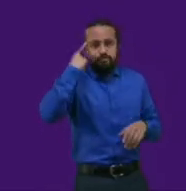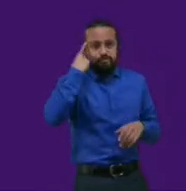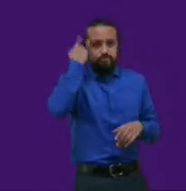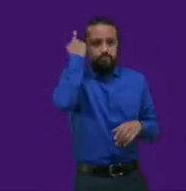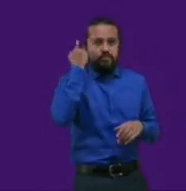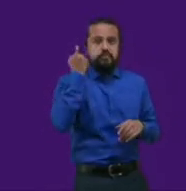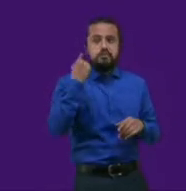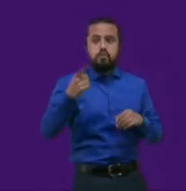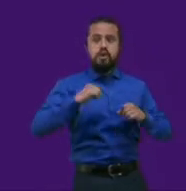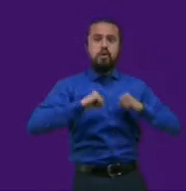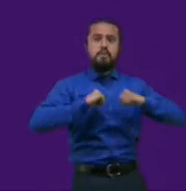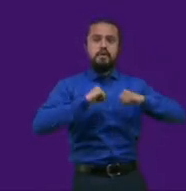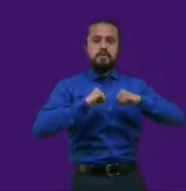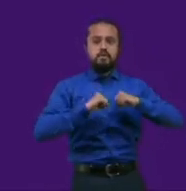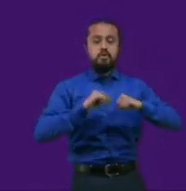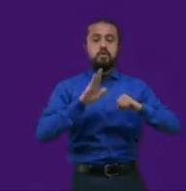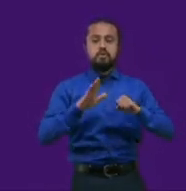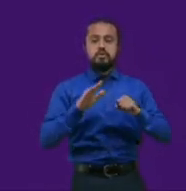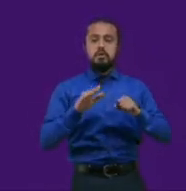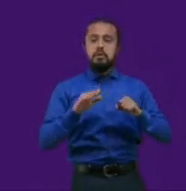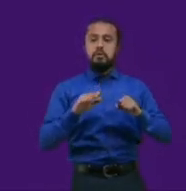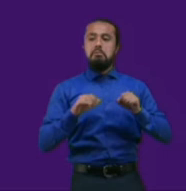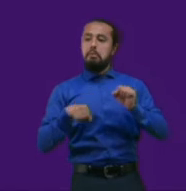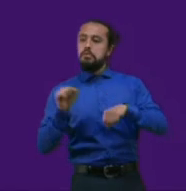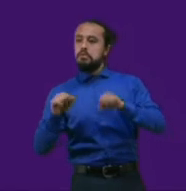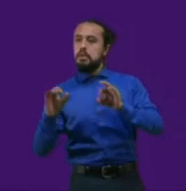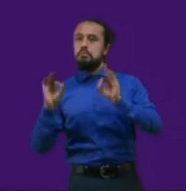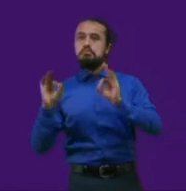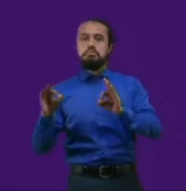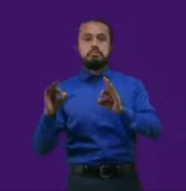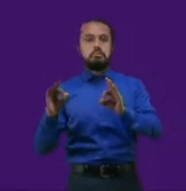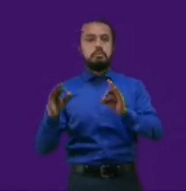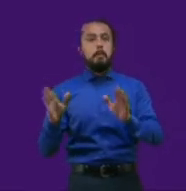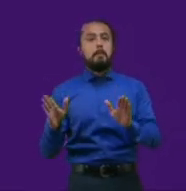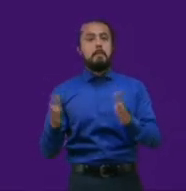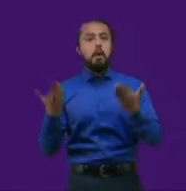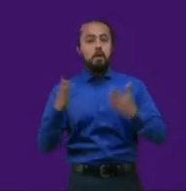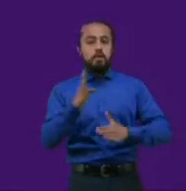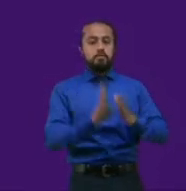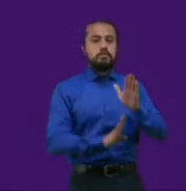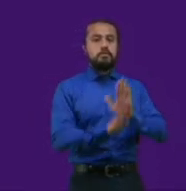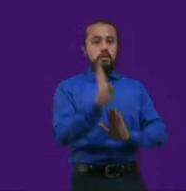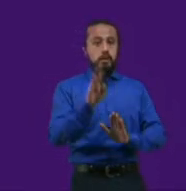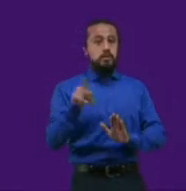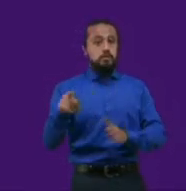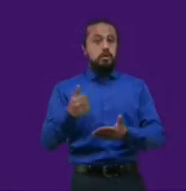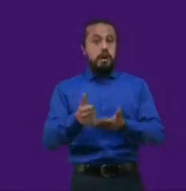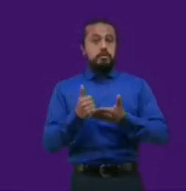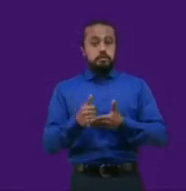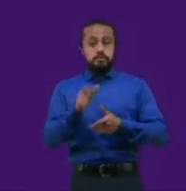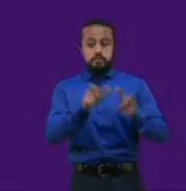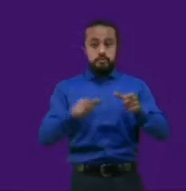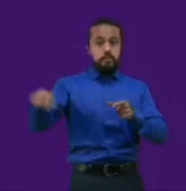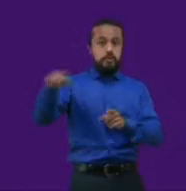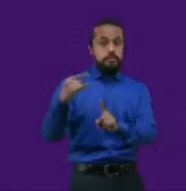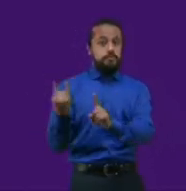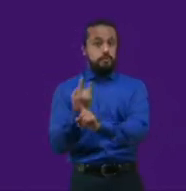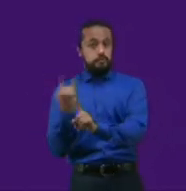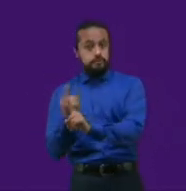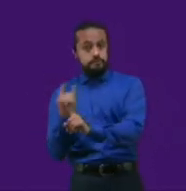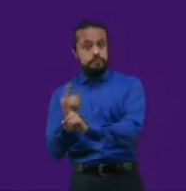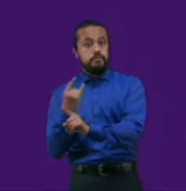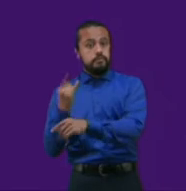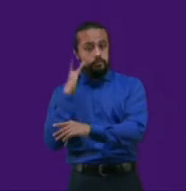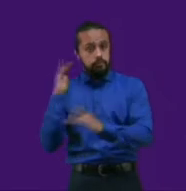operación viable, pues que creciera doble dígito y que realmente los usuarios pues la tomaran como de alto valor